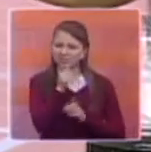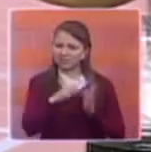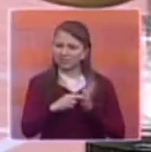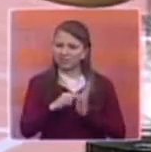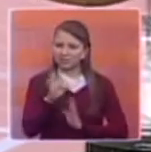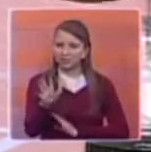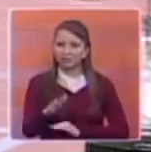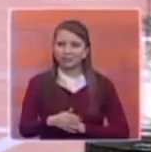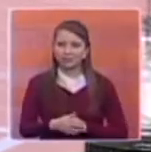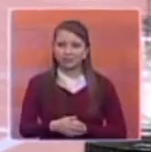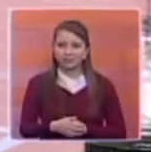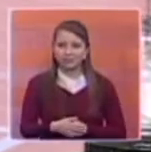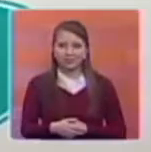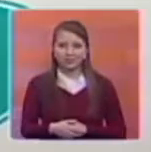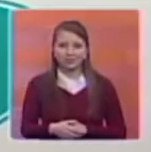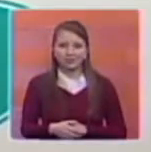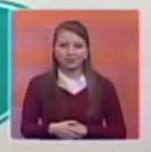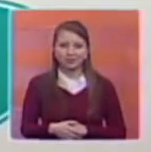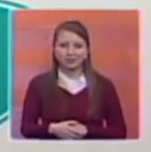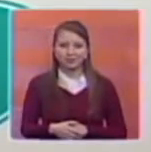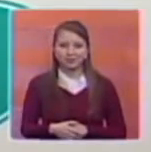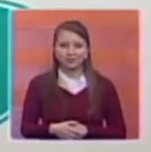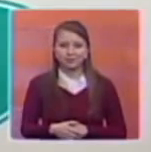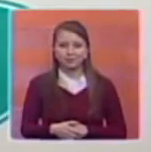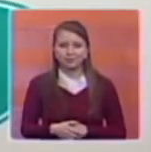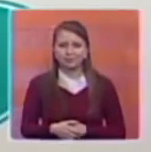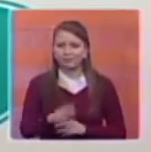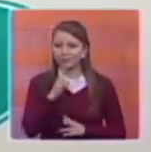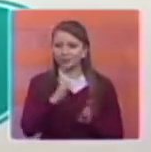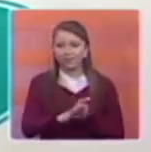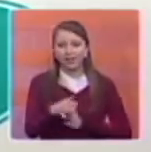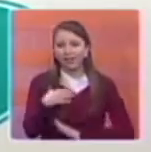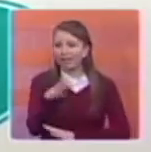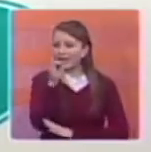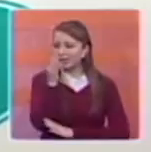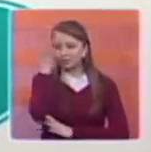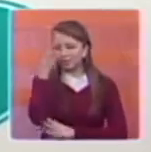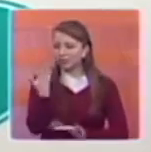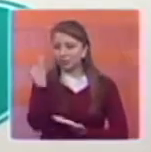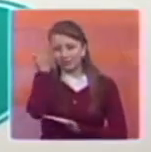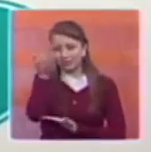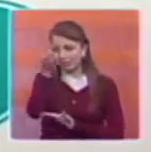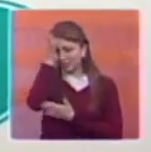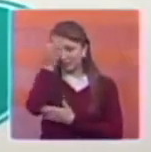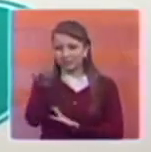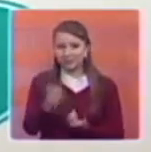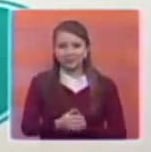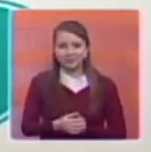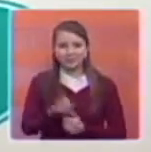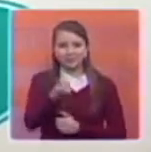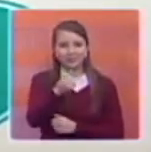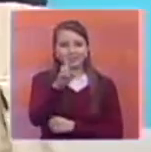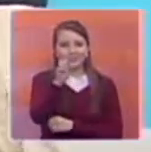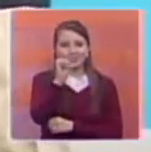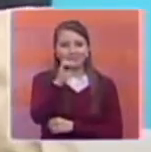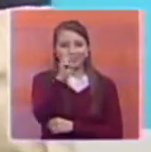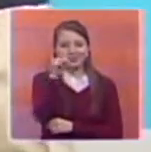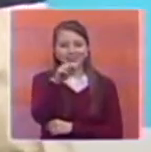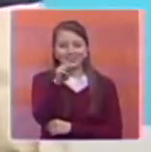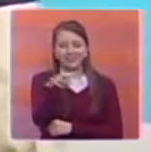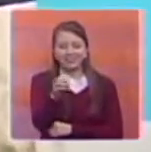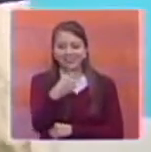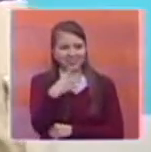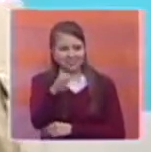eso? No, garbanzo, no. Gordo, quédate callado si no sabes. Pues viene gordo a decir garbanzo. No